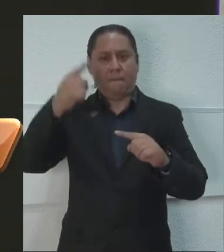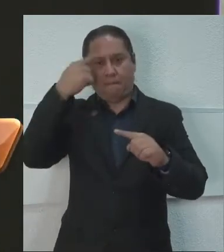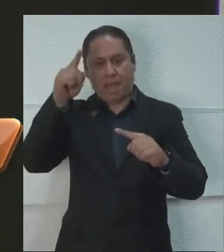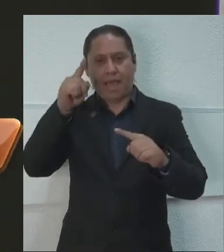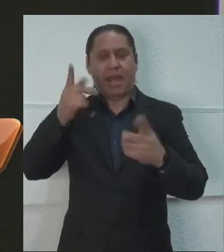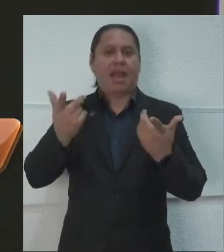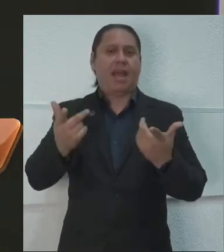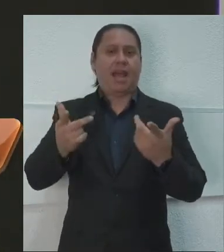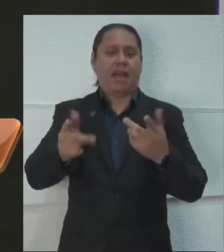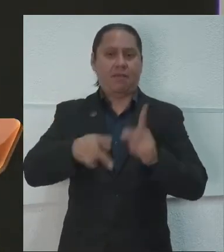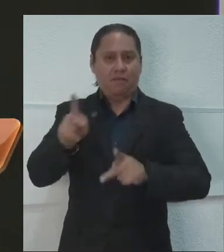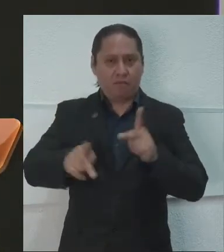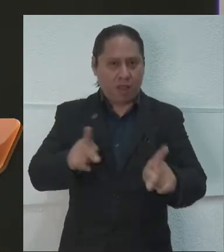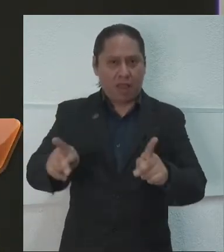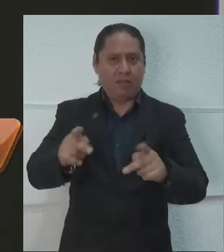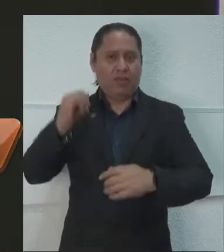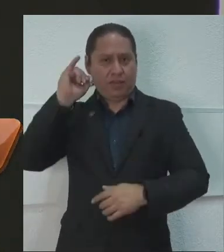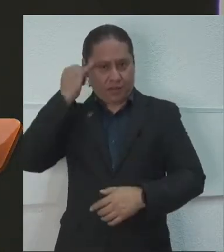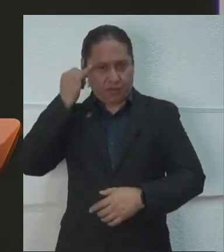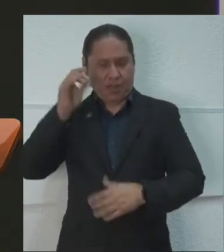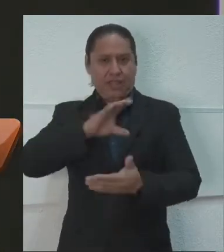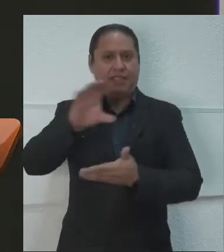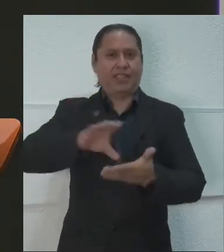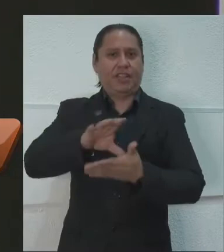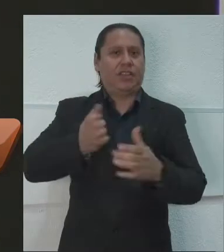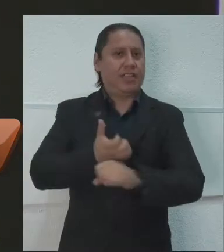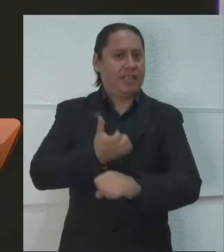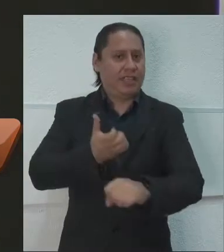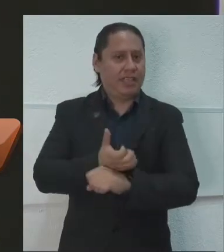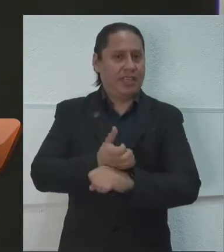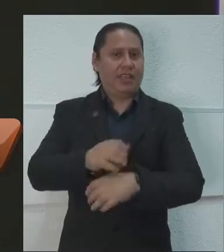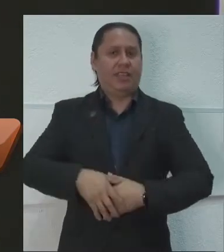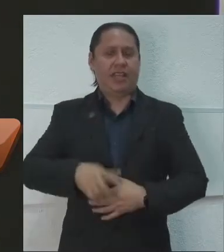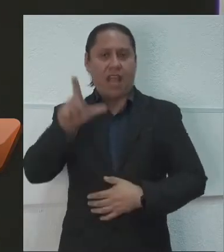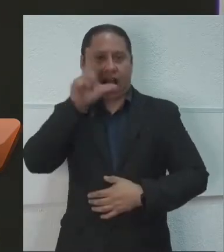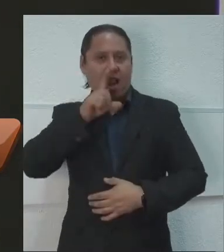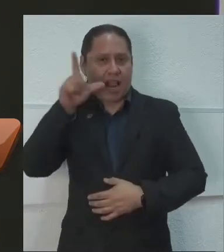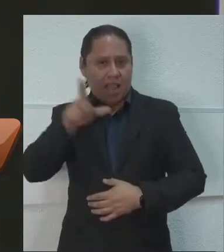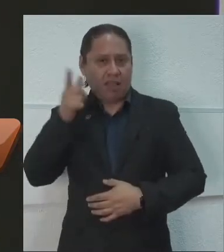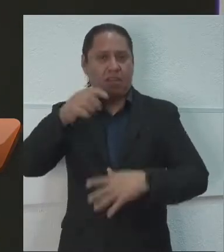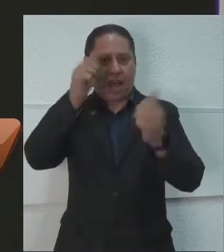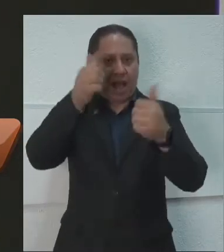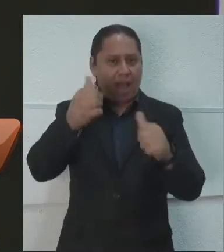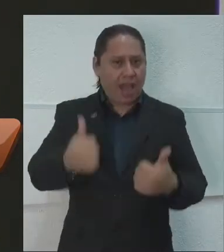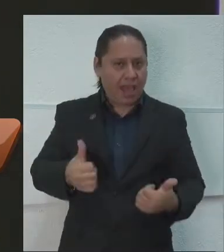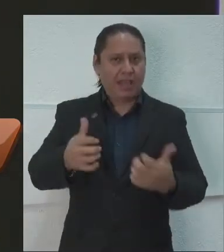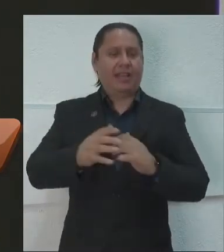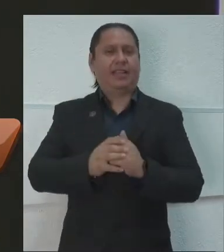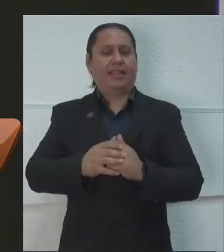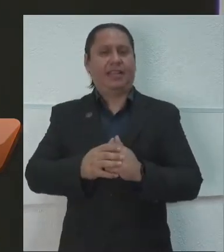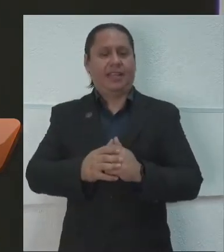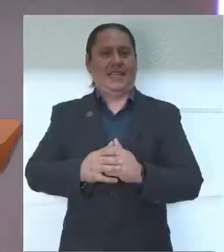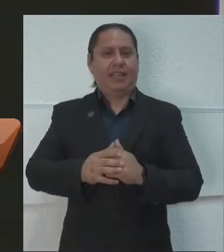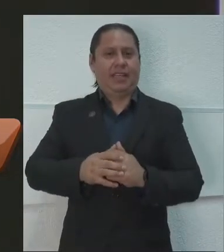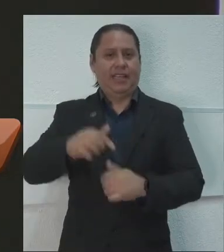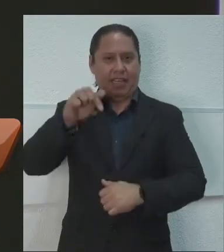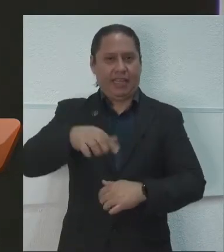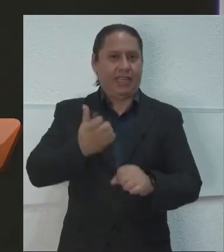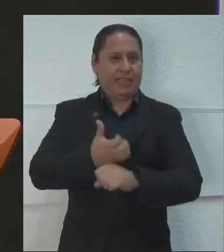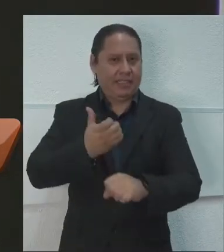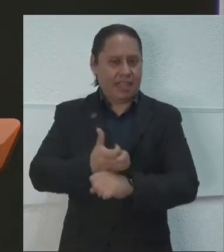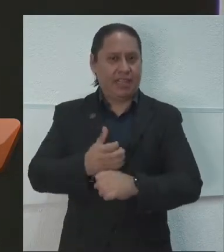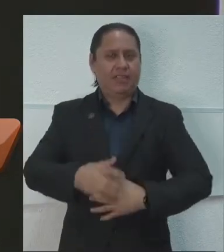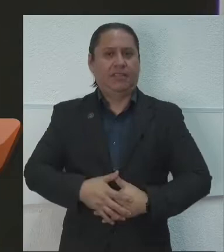Indígenas, hablo del Centro Estatal de Pueblos, de Centro Estatal de Lengua, Arte y Literatura Indígena, CELALI,